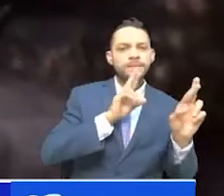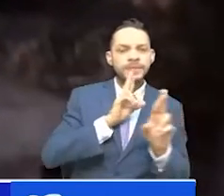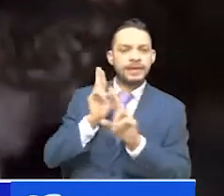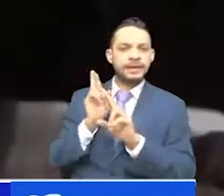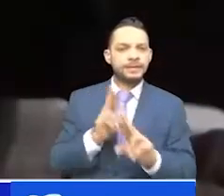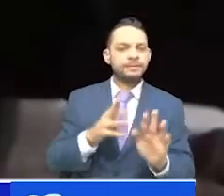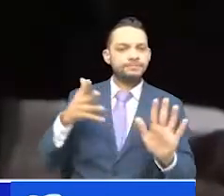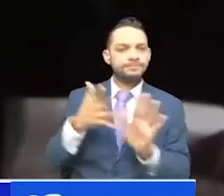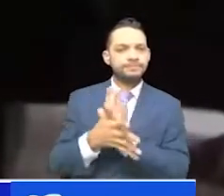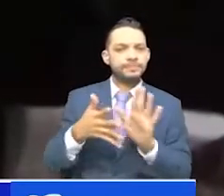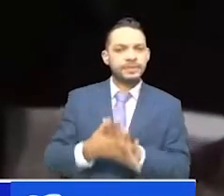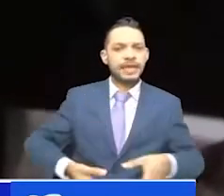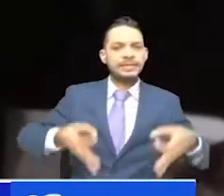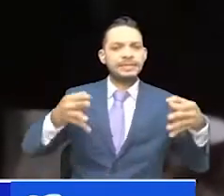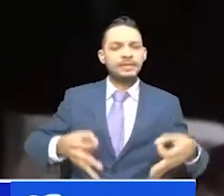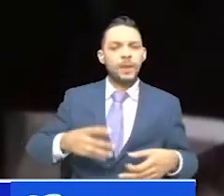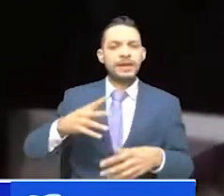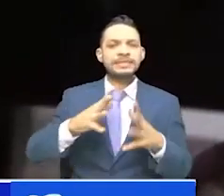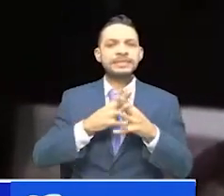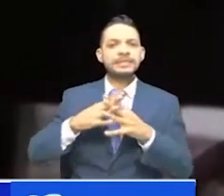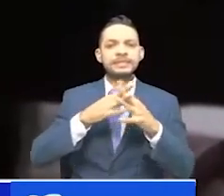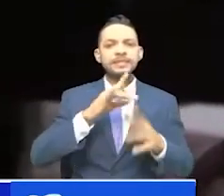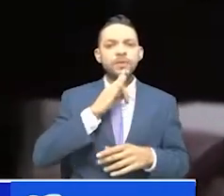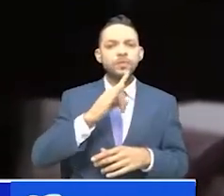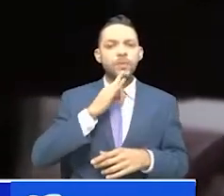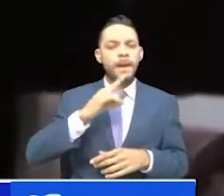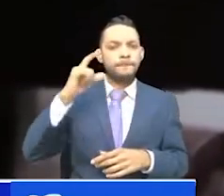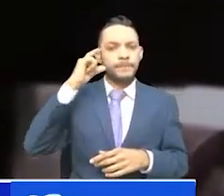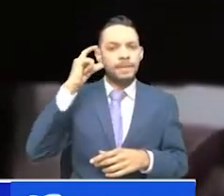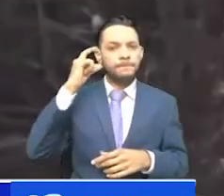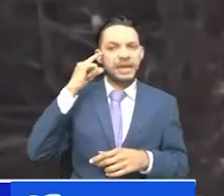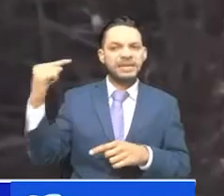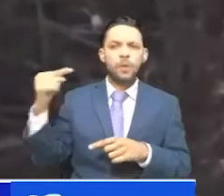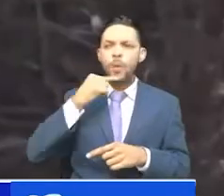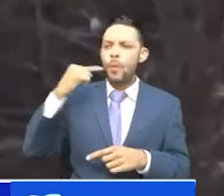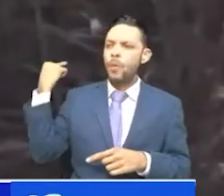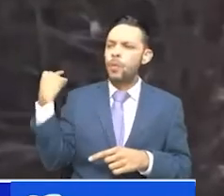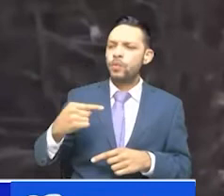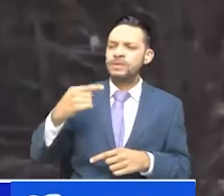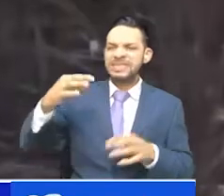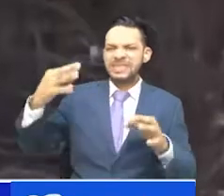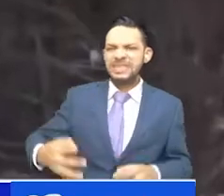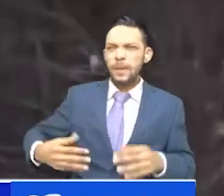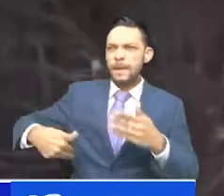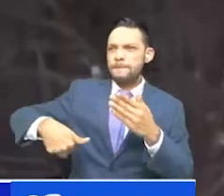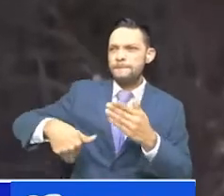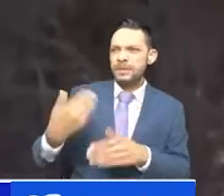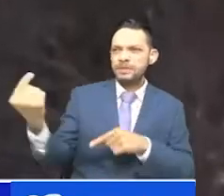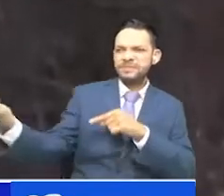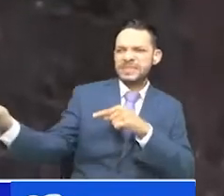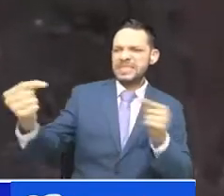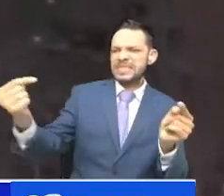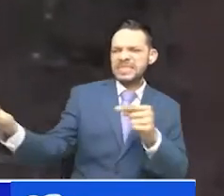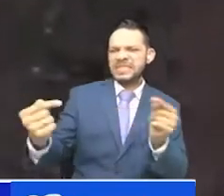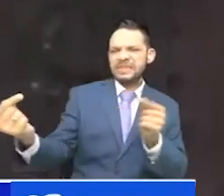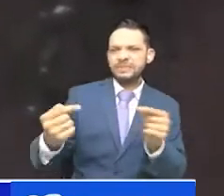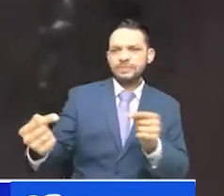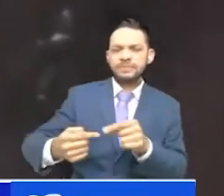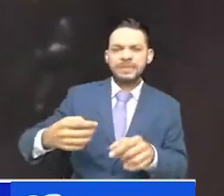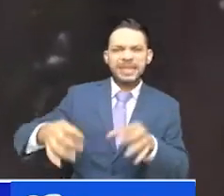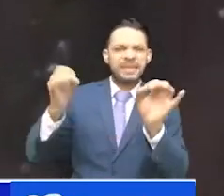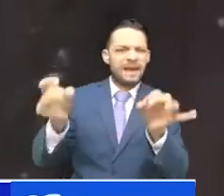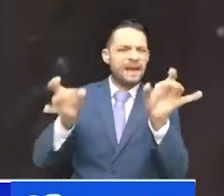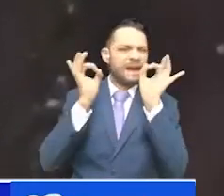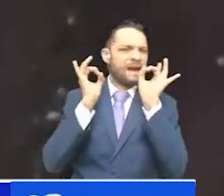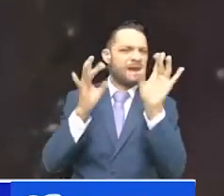comunicación, aseguró que Biden sabe que la alternativa a las sanciones contra Rusia es la Tercera Guerra Mundial. Una guerra nuclear que será